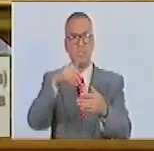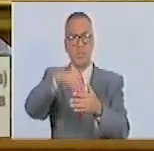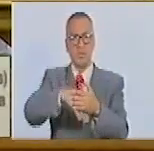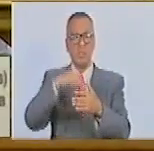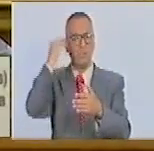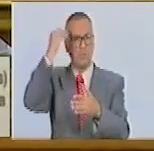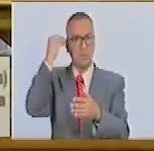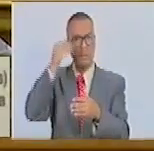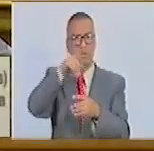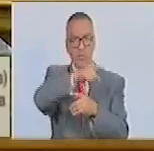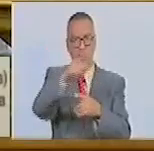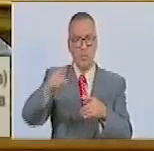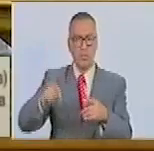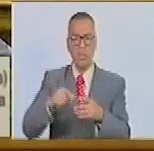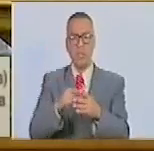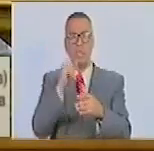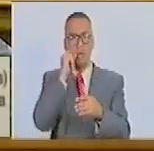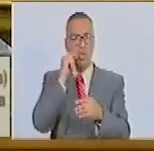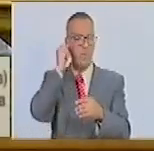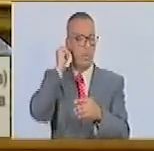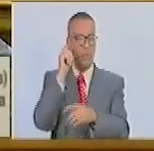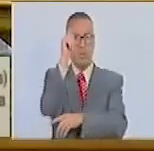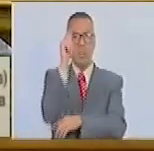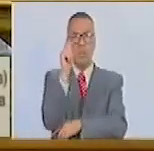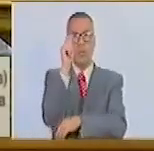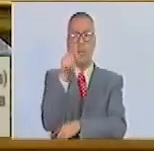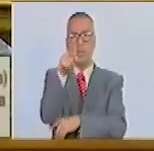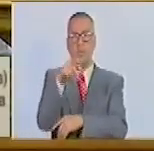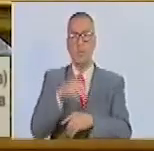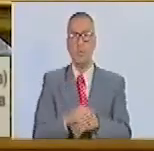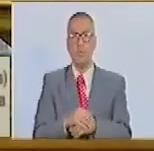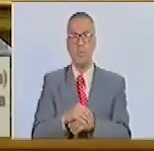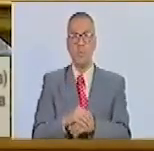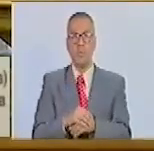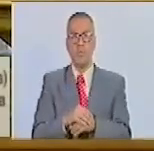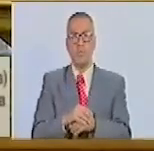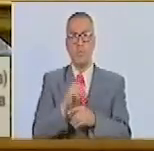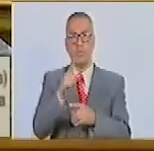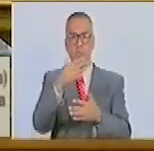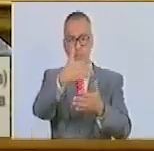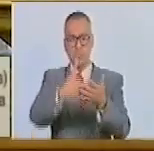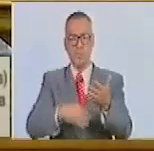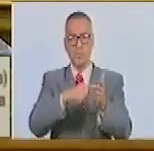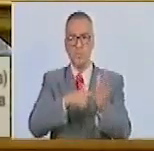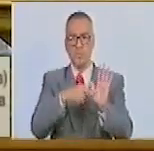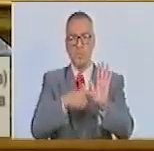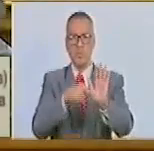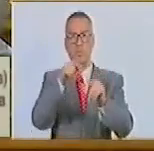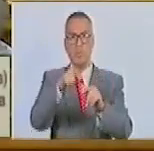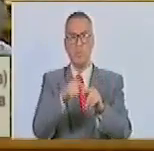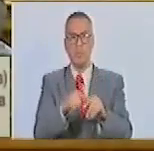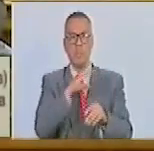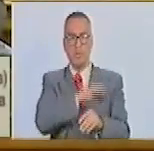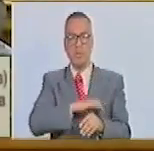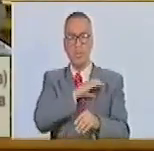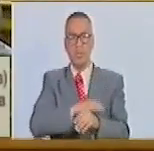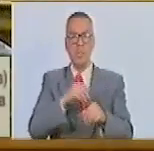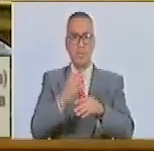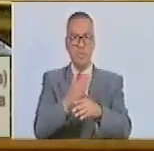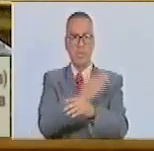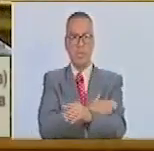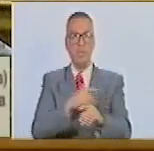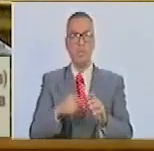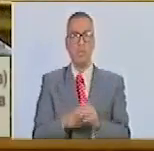a consideración de las honorables diputadas y los honorables diputados la lista presentada por la Comisión